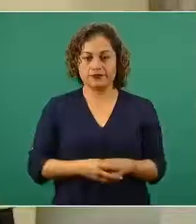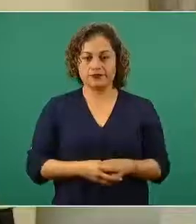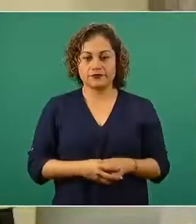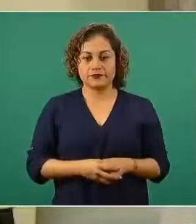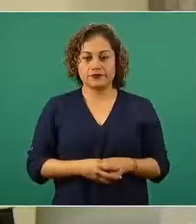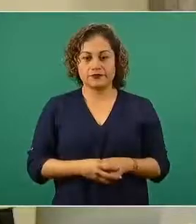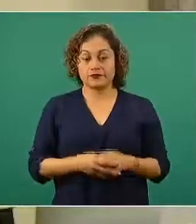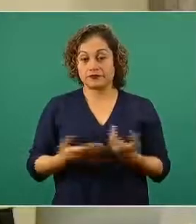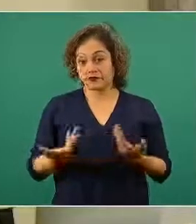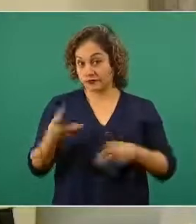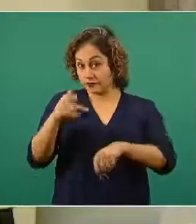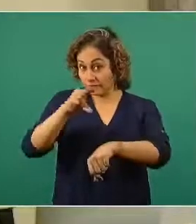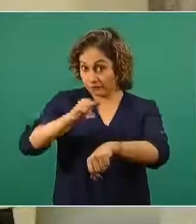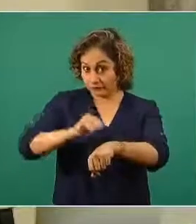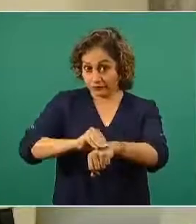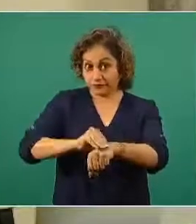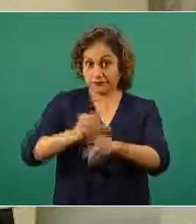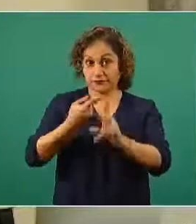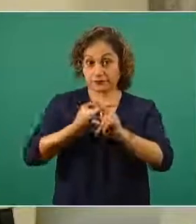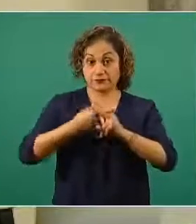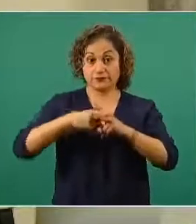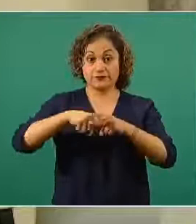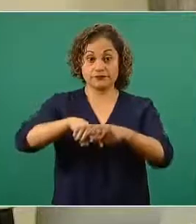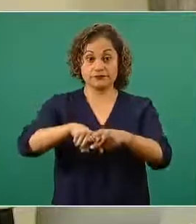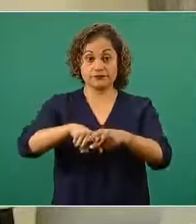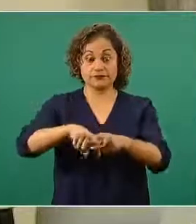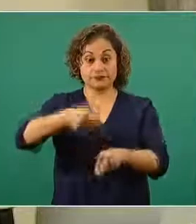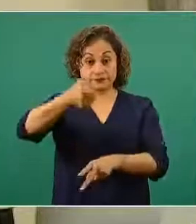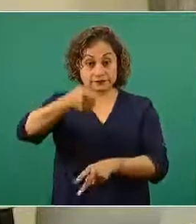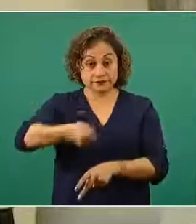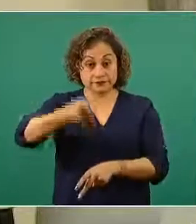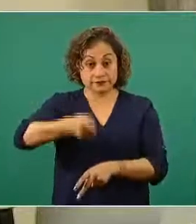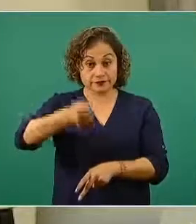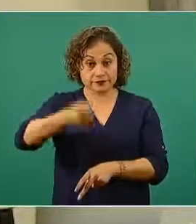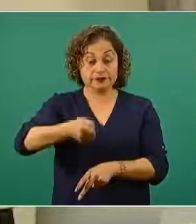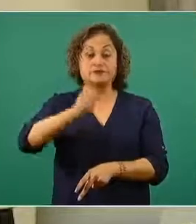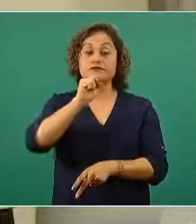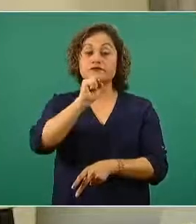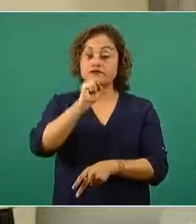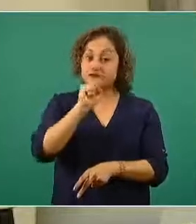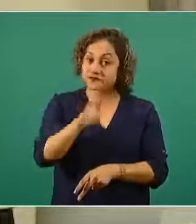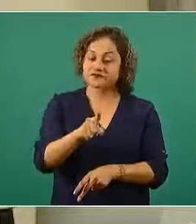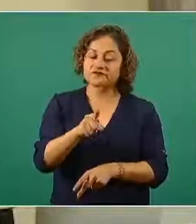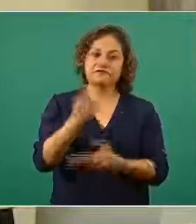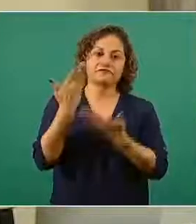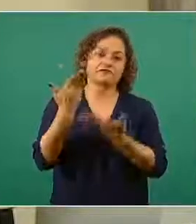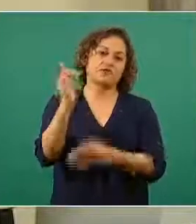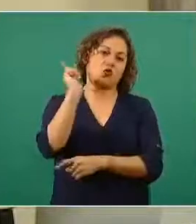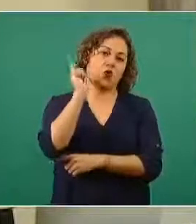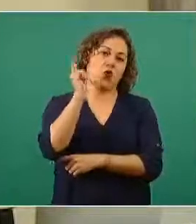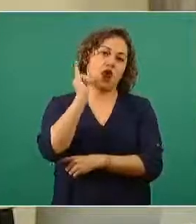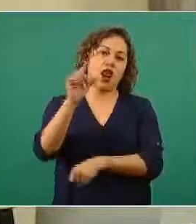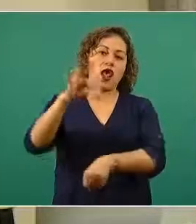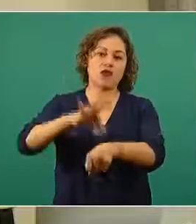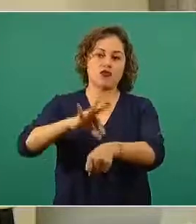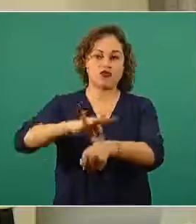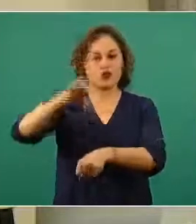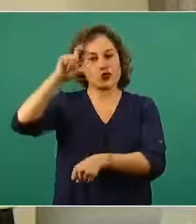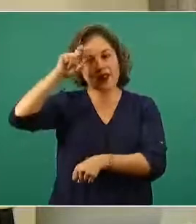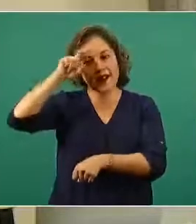iniciar con un saludo y un deseo bueno para que el doctor Hugo López-Gatell